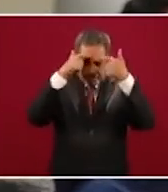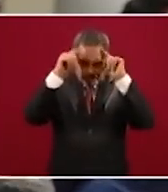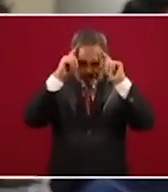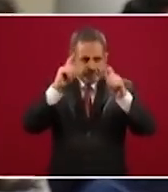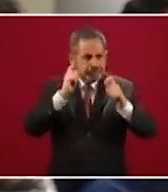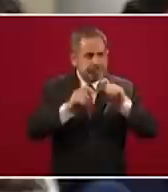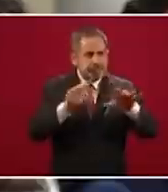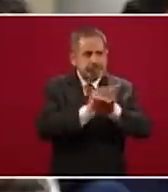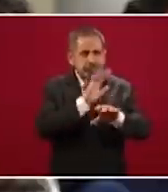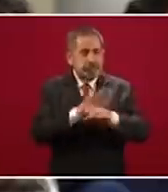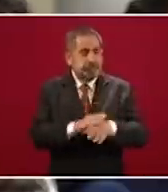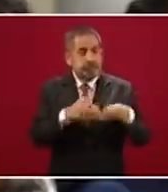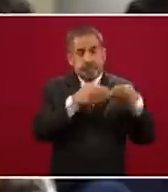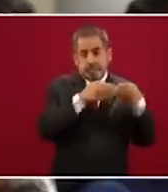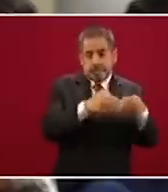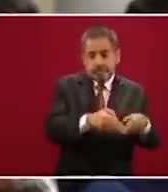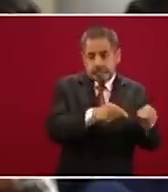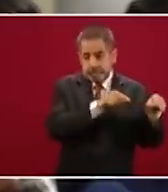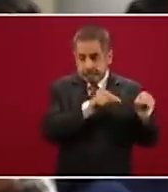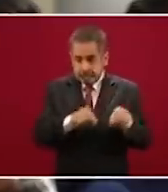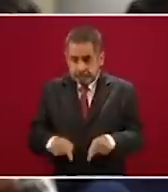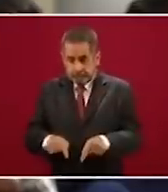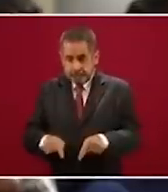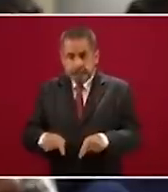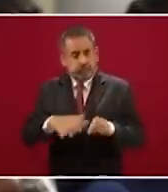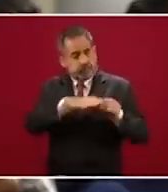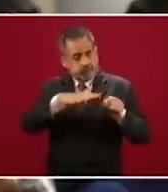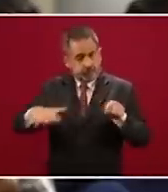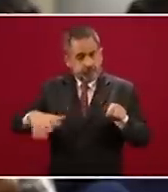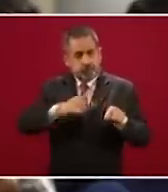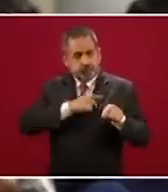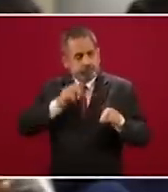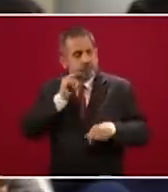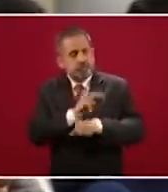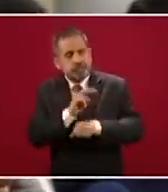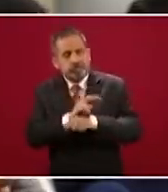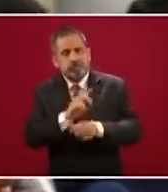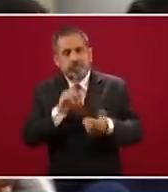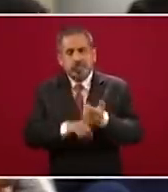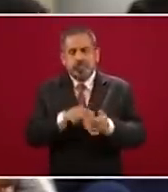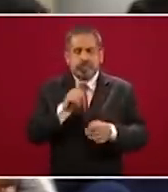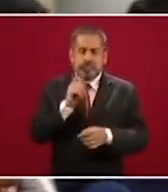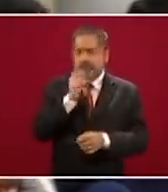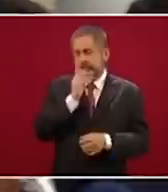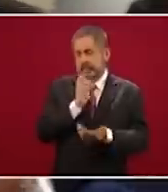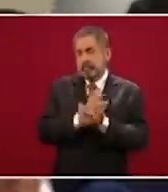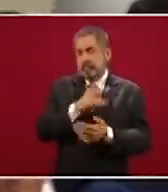los barcos que entran a los puertos mexicanos. Bueno, en este caso, Coatzacoalcos.